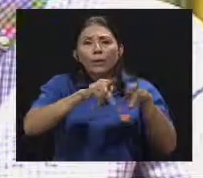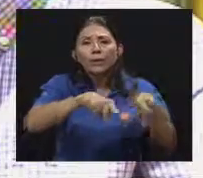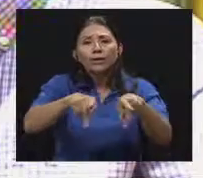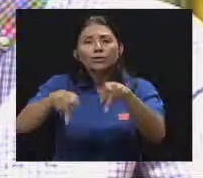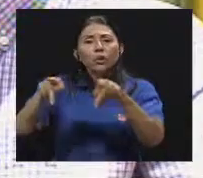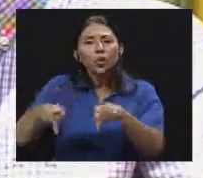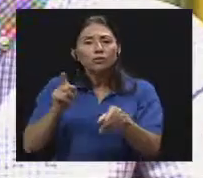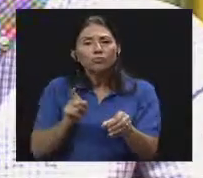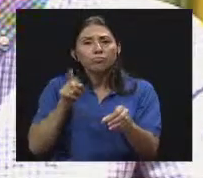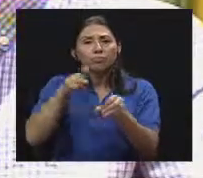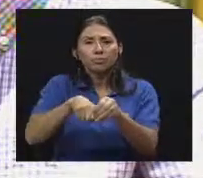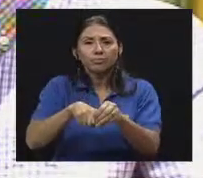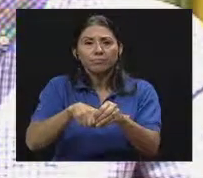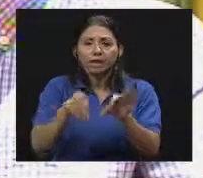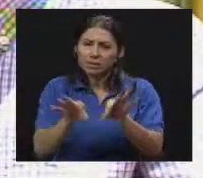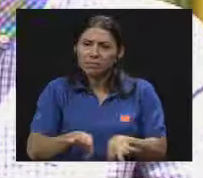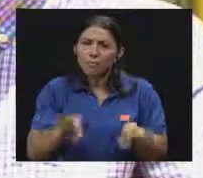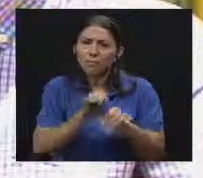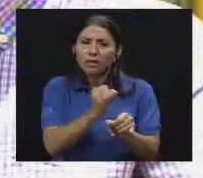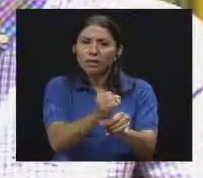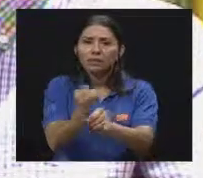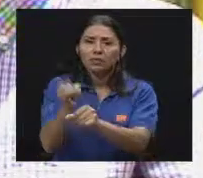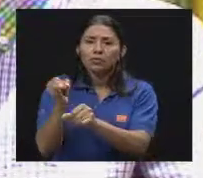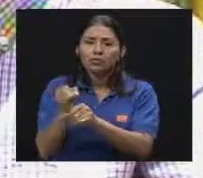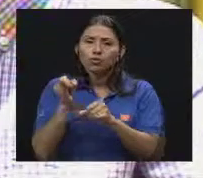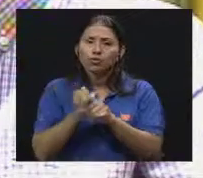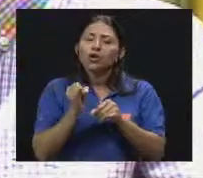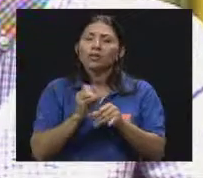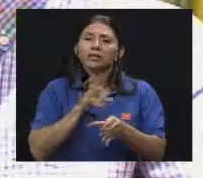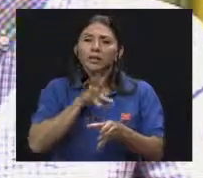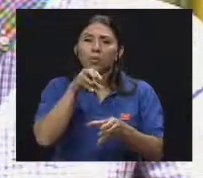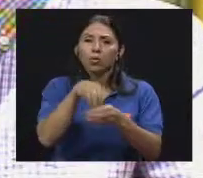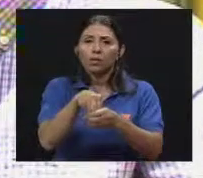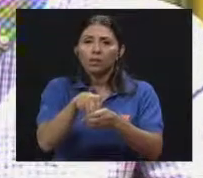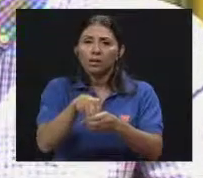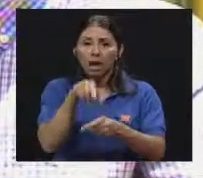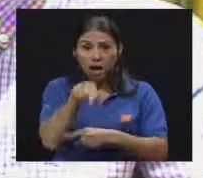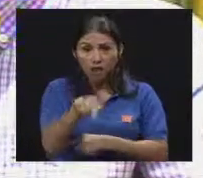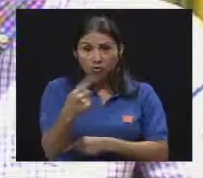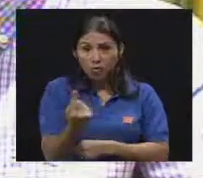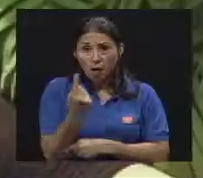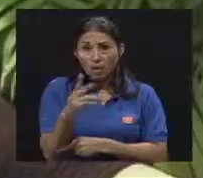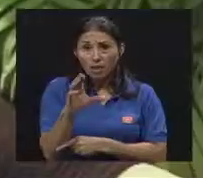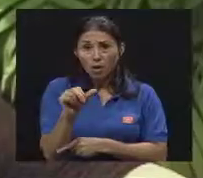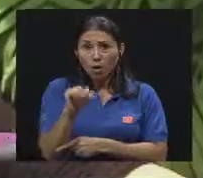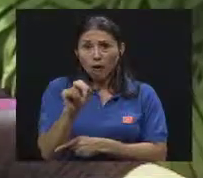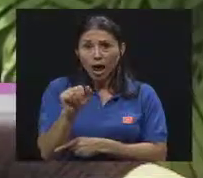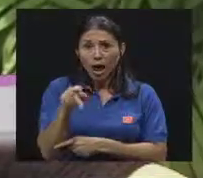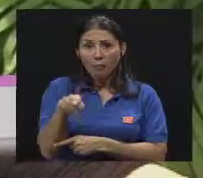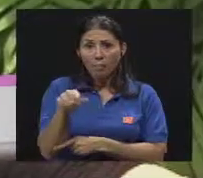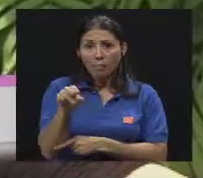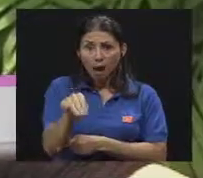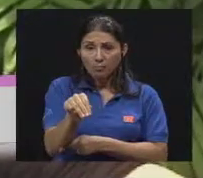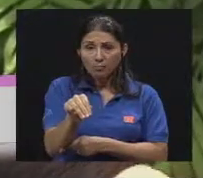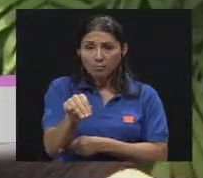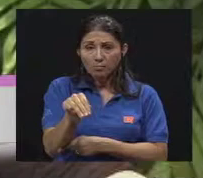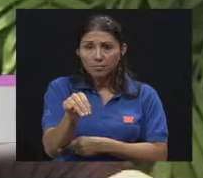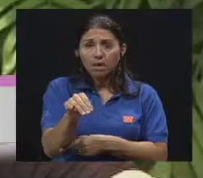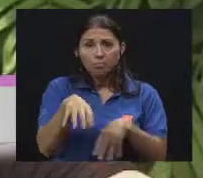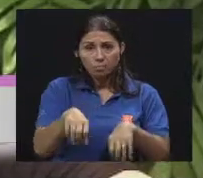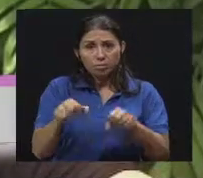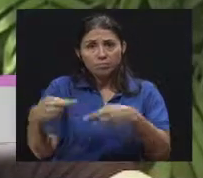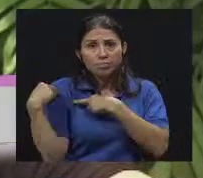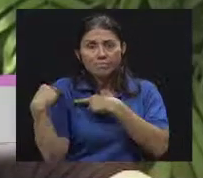es importante que las instituciones se involucren, ¿verdad? Porque no es responsabilidad únicamente del CONAPAN como ente rector en política